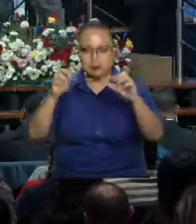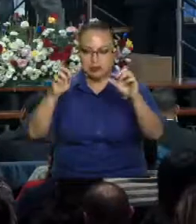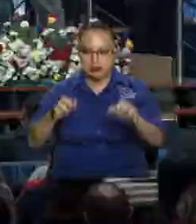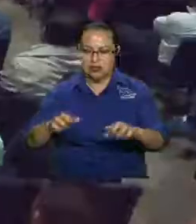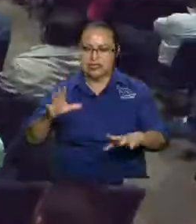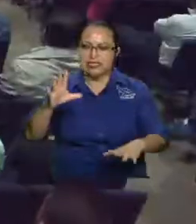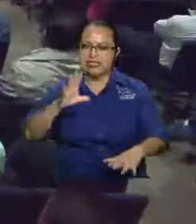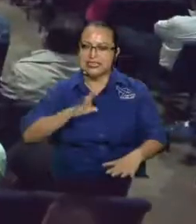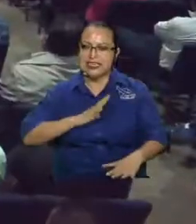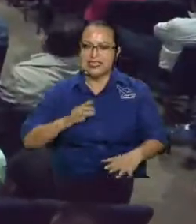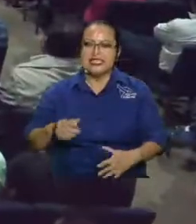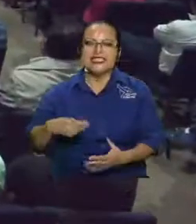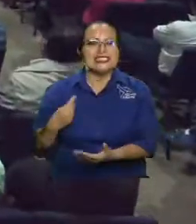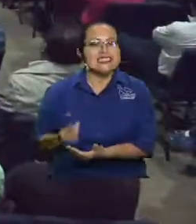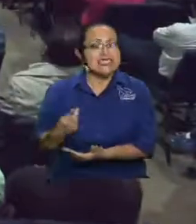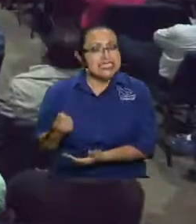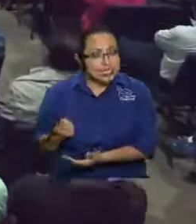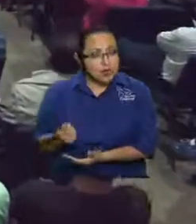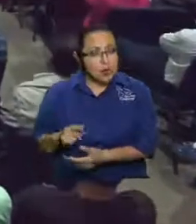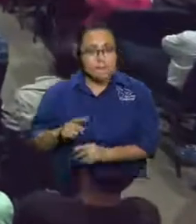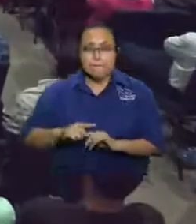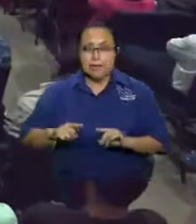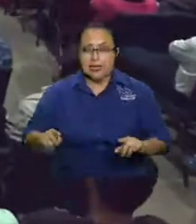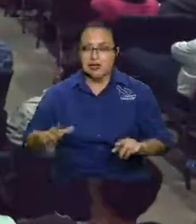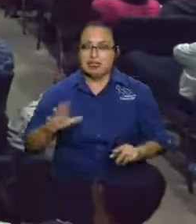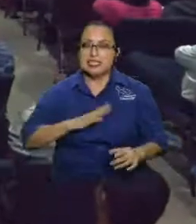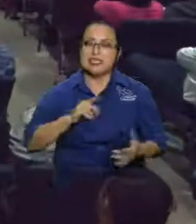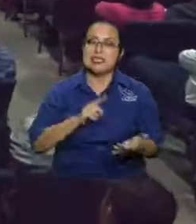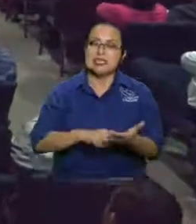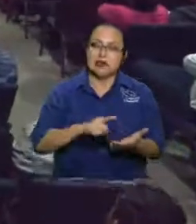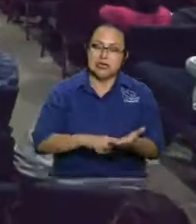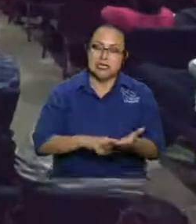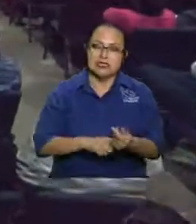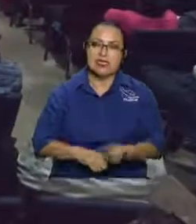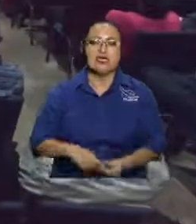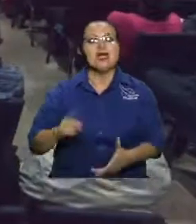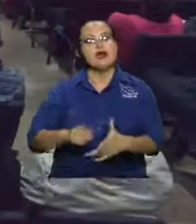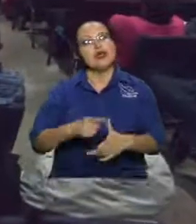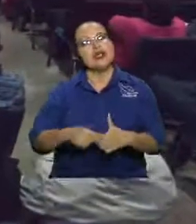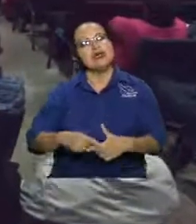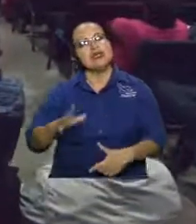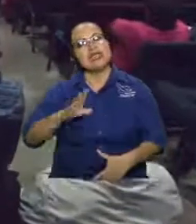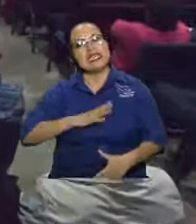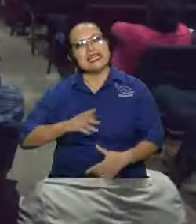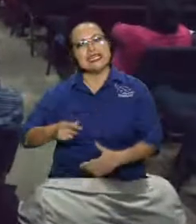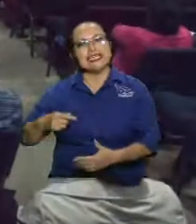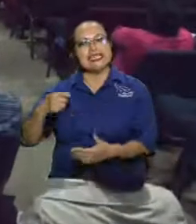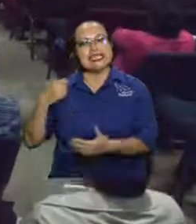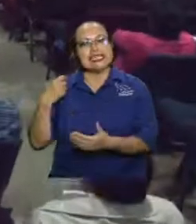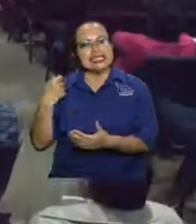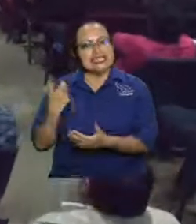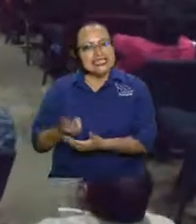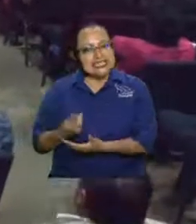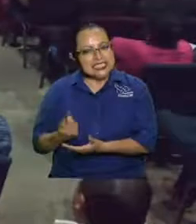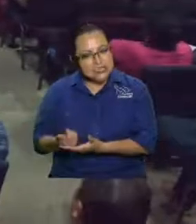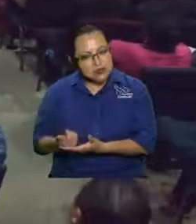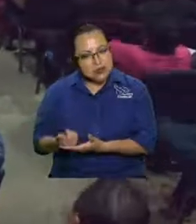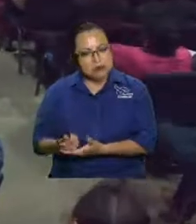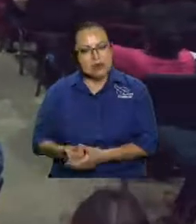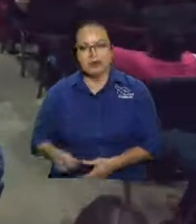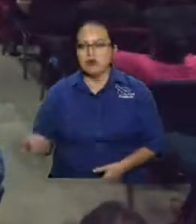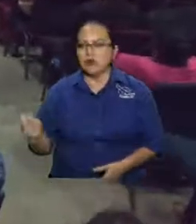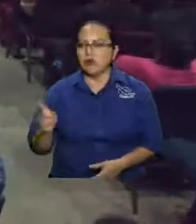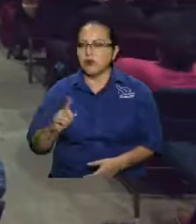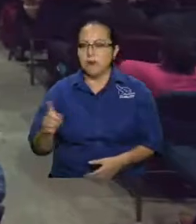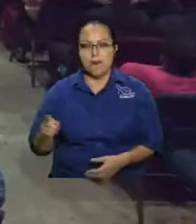Entonces hay gente que tiene dinero y tiene deudas. Y cuando ya tiene el dinero, dice,